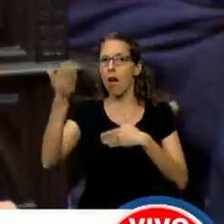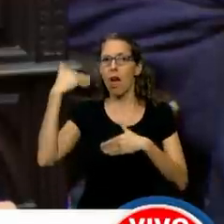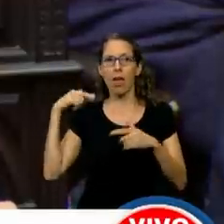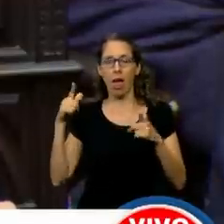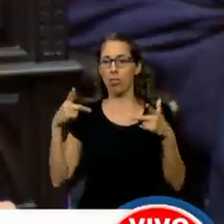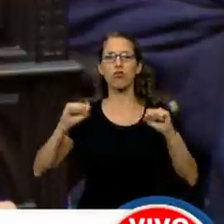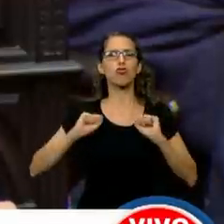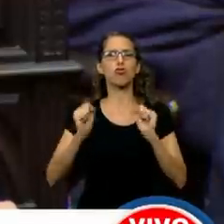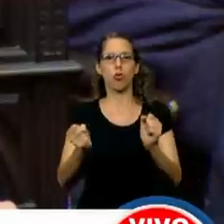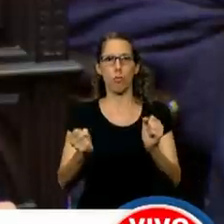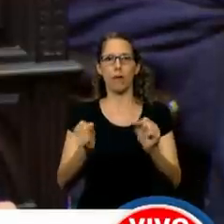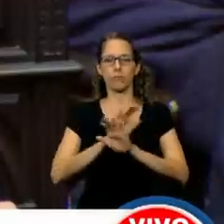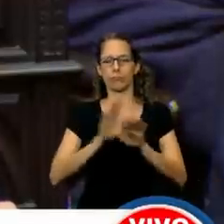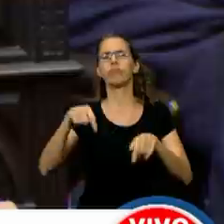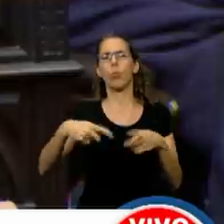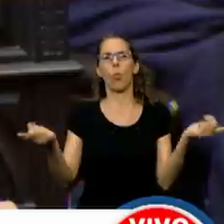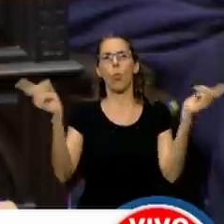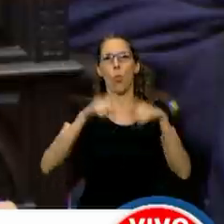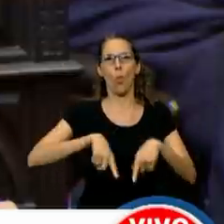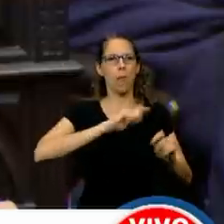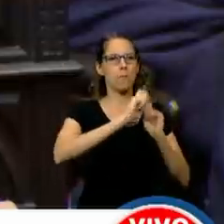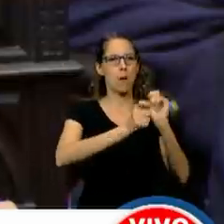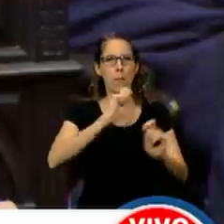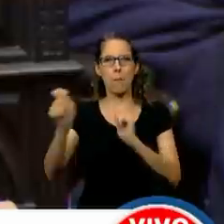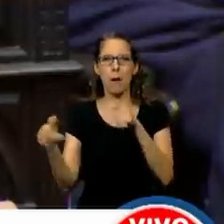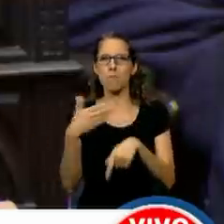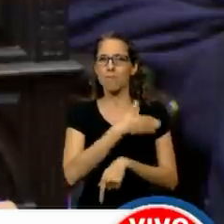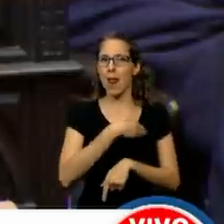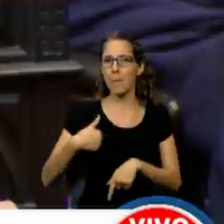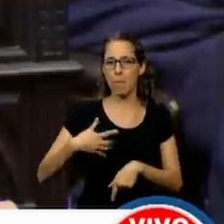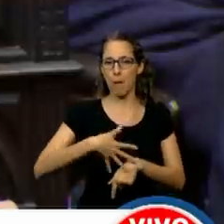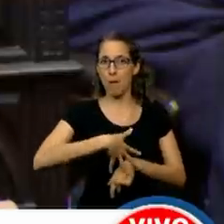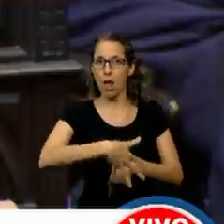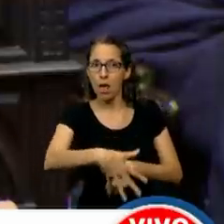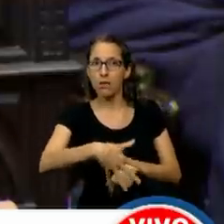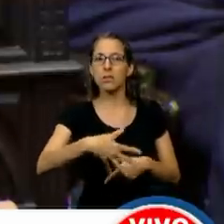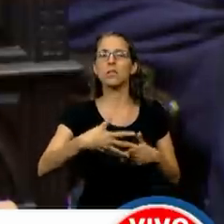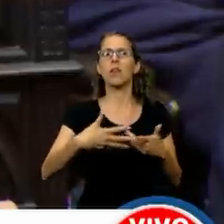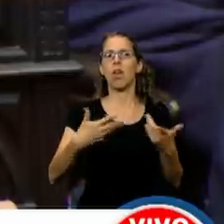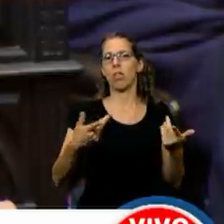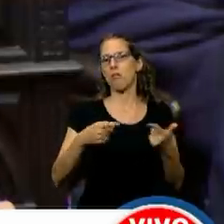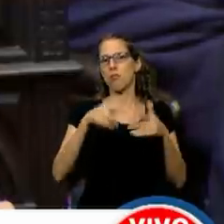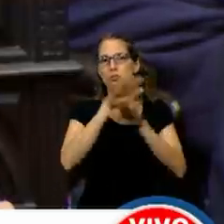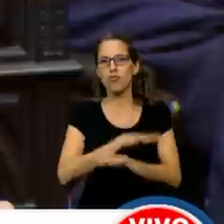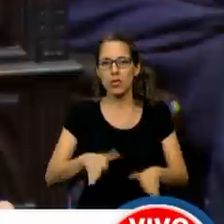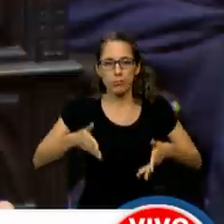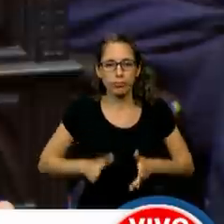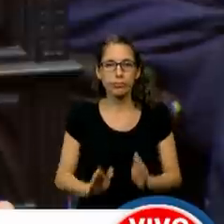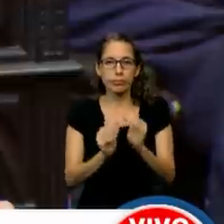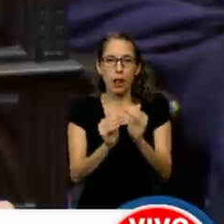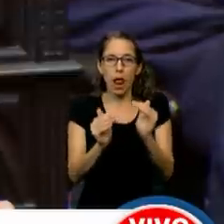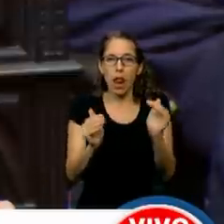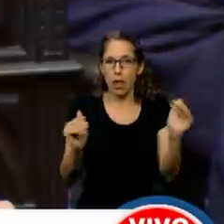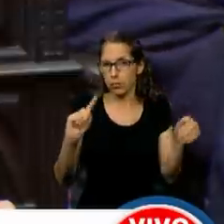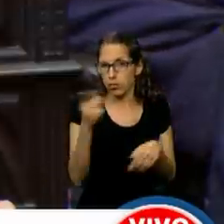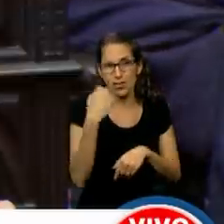discontinuó hoy le están llegando de nuevo a esas mamás embarazadas a esos niños que sabemos de la importancia